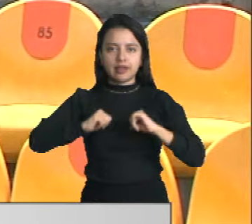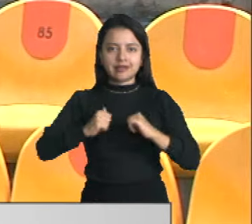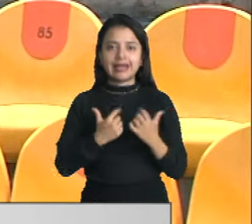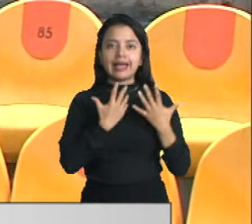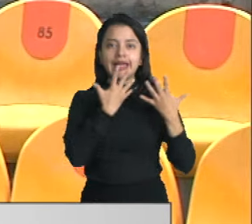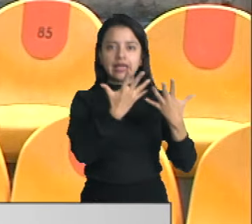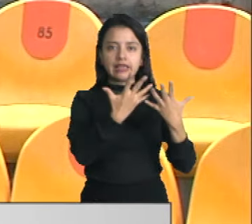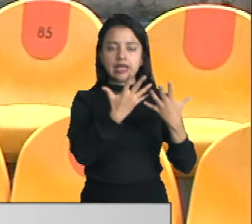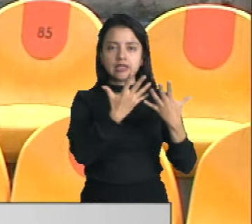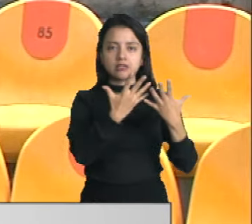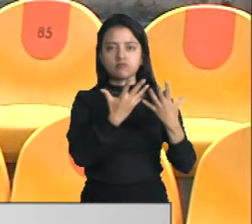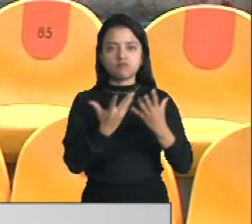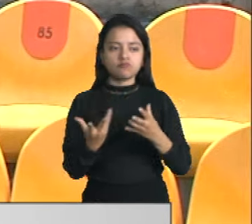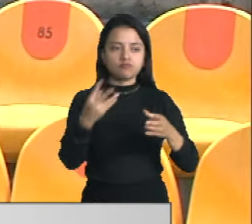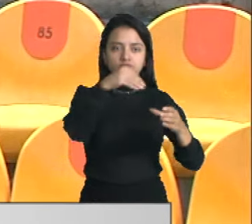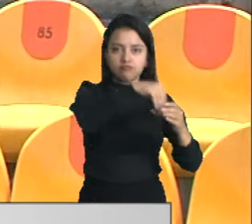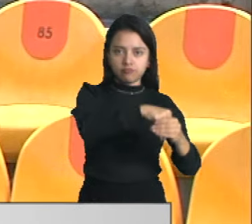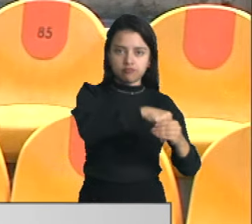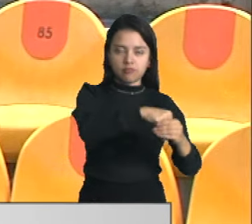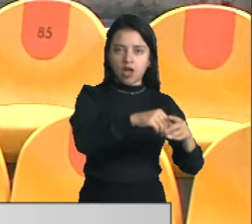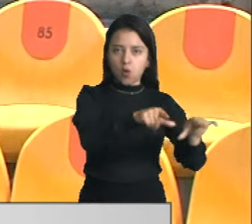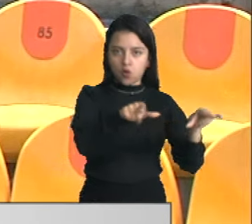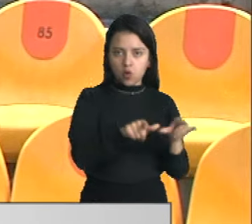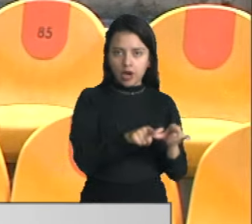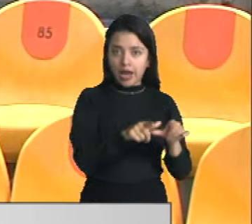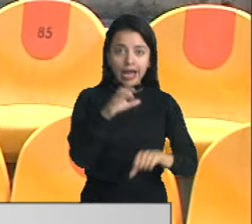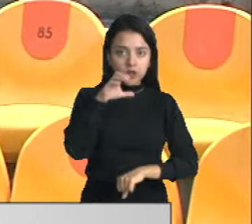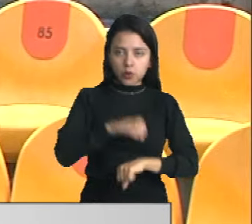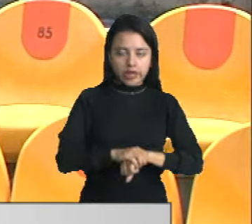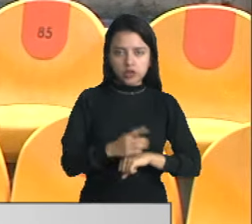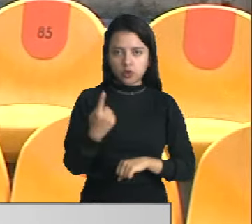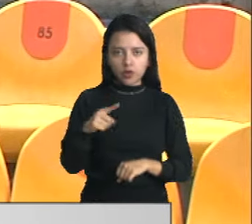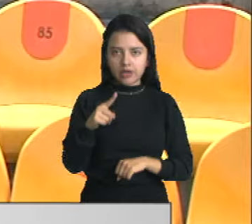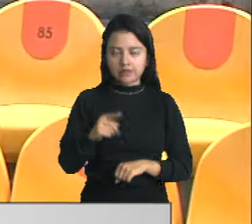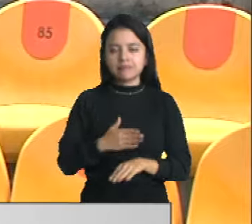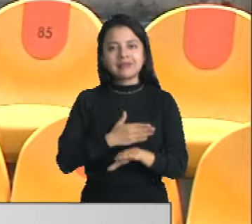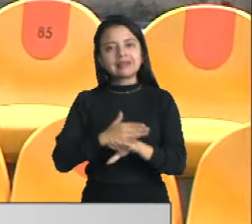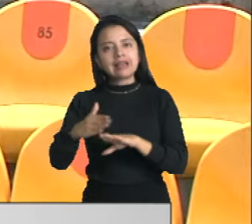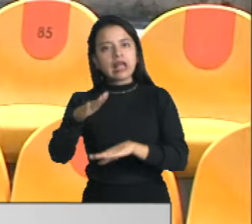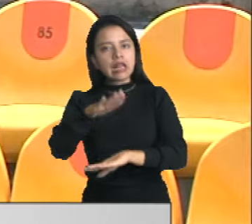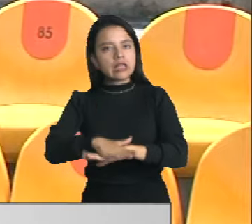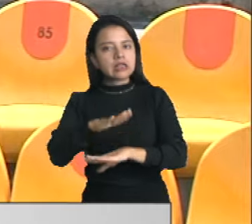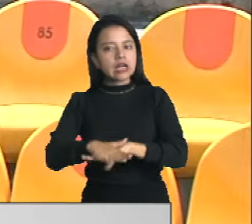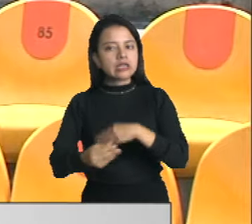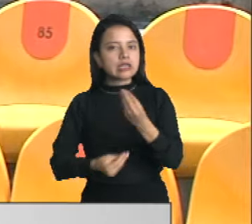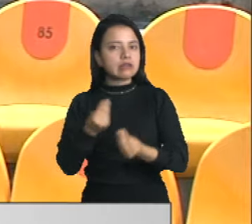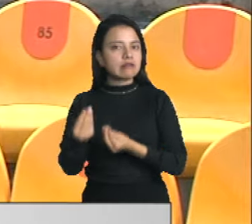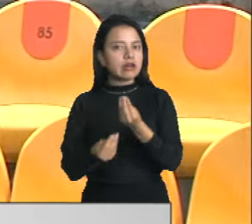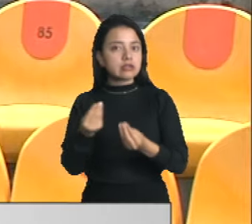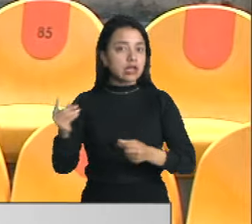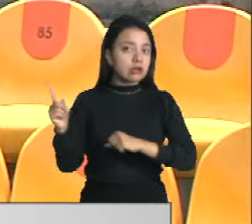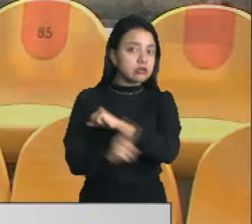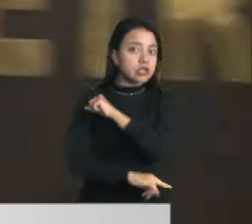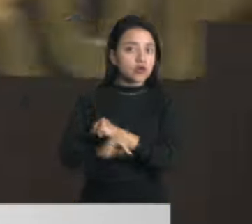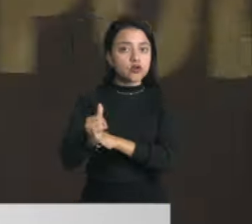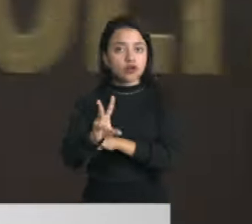no capturadas, y en la tarde se conocerán las decisiones trascendentales y eventuales